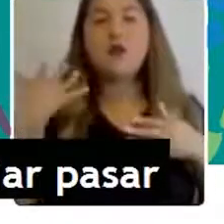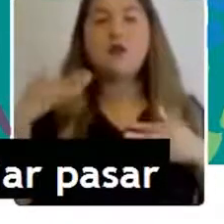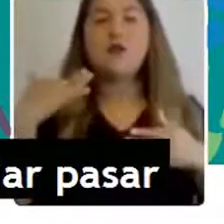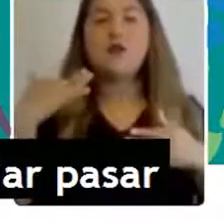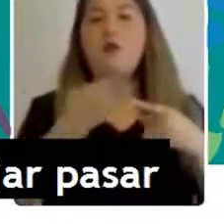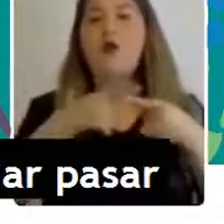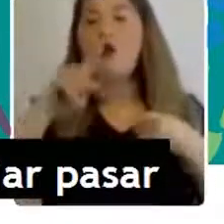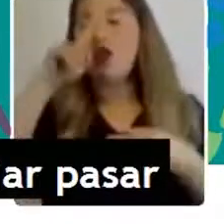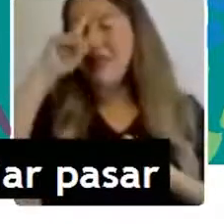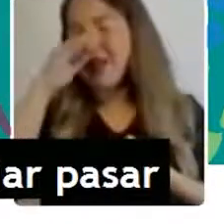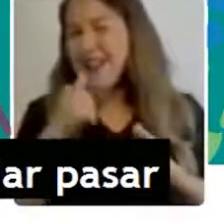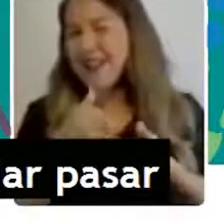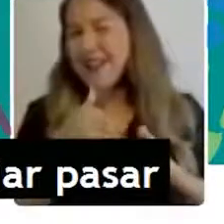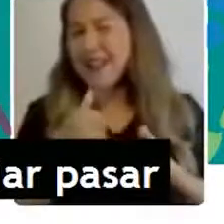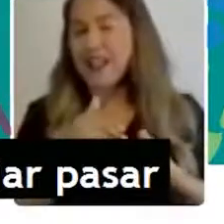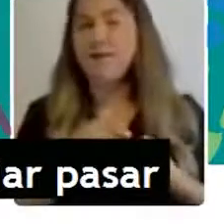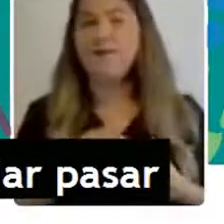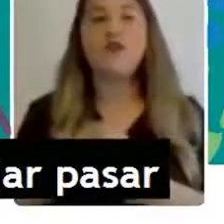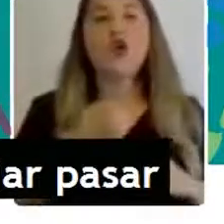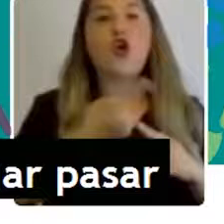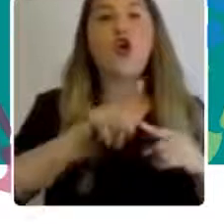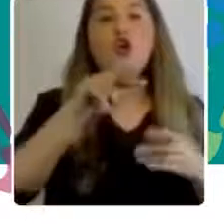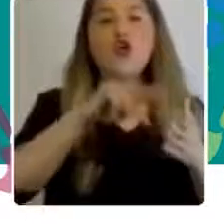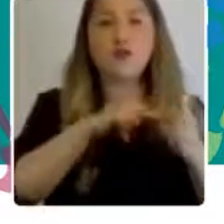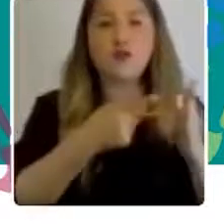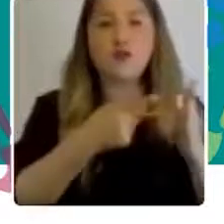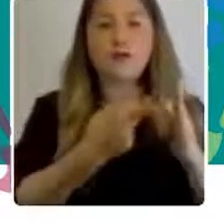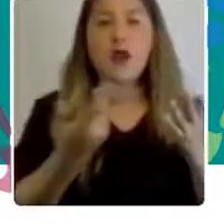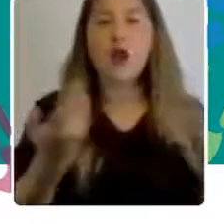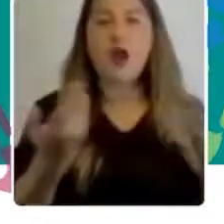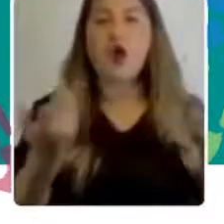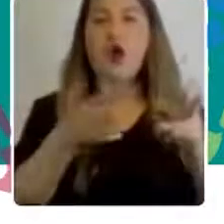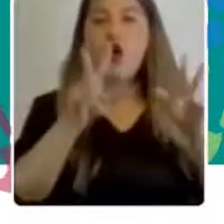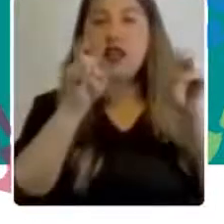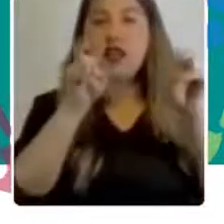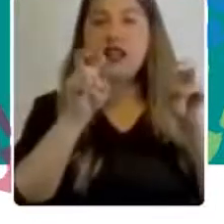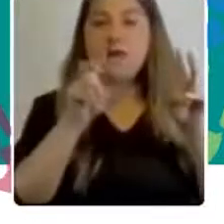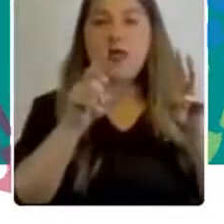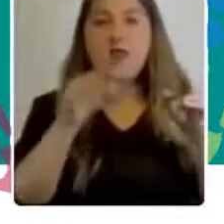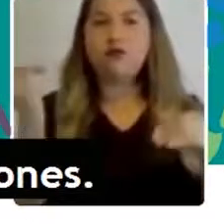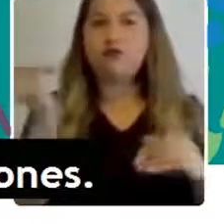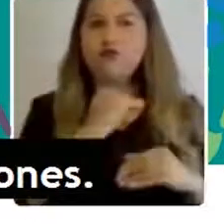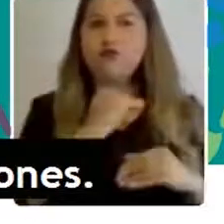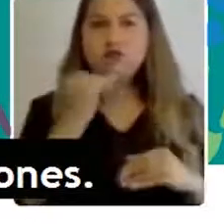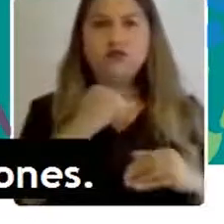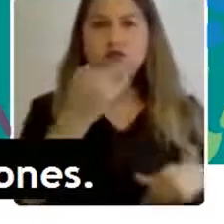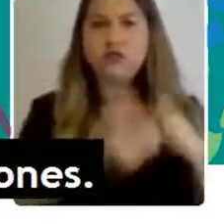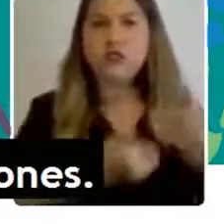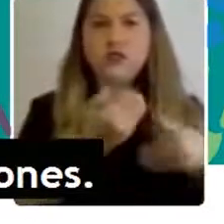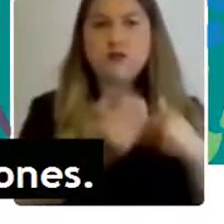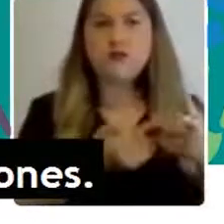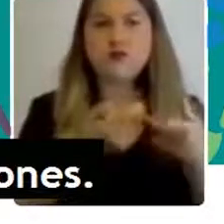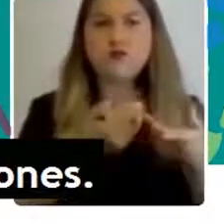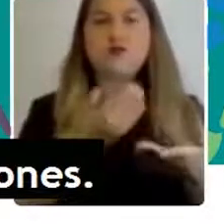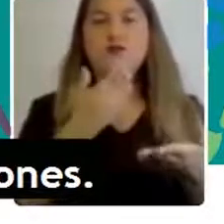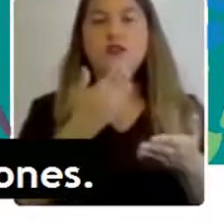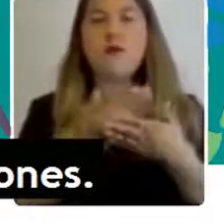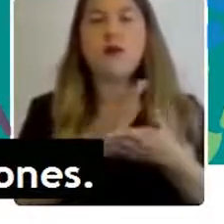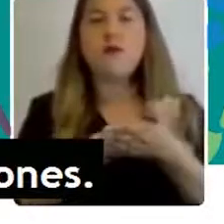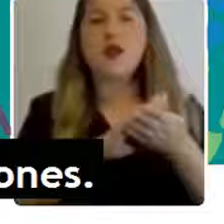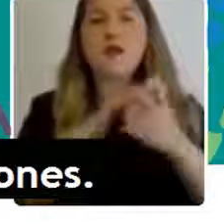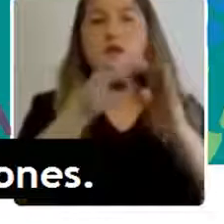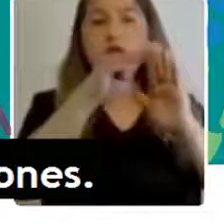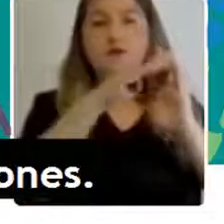problemas puntuales de la aceleración regulatoria que no podemos dejar pasar, el uso de controles históricos. Las cortes históricas en general